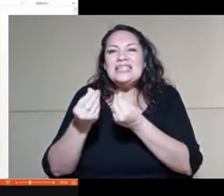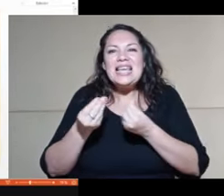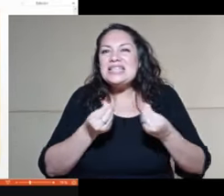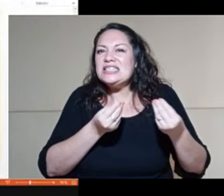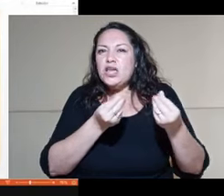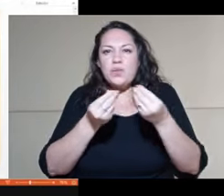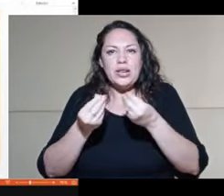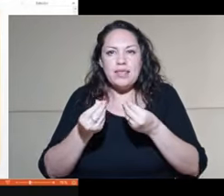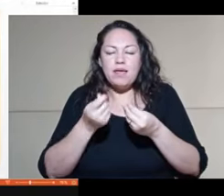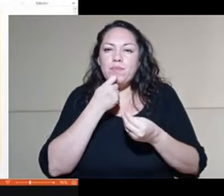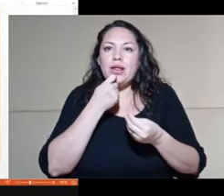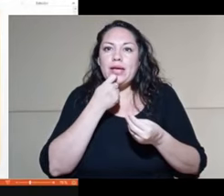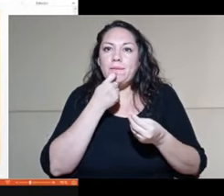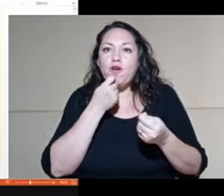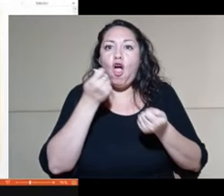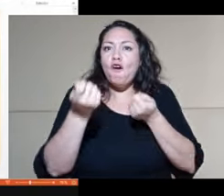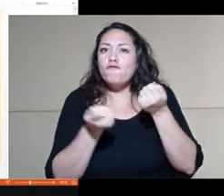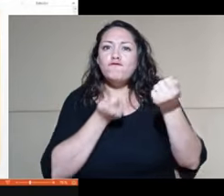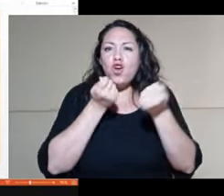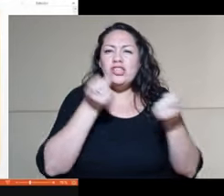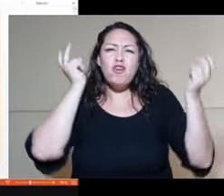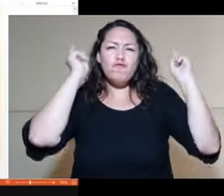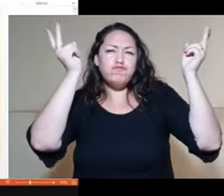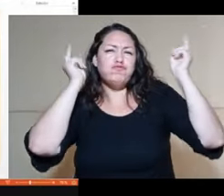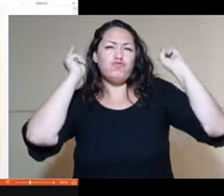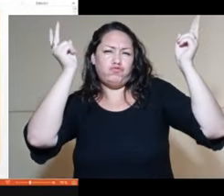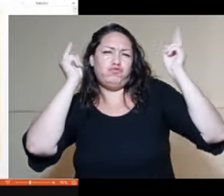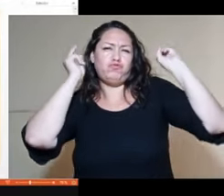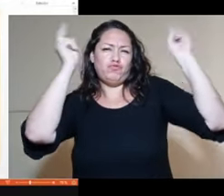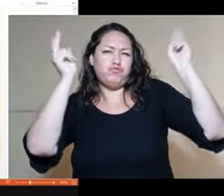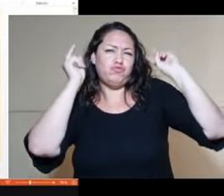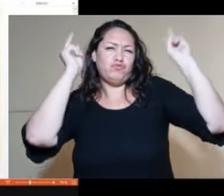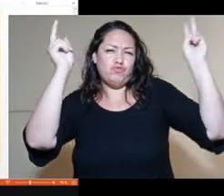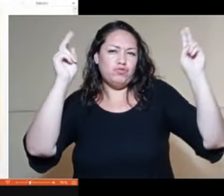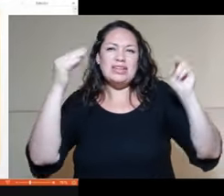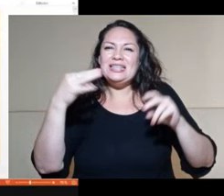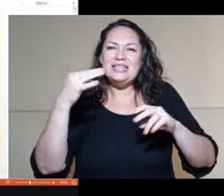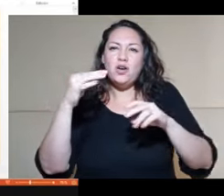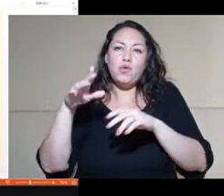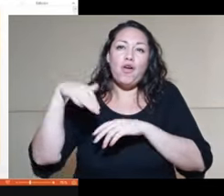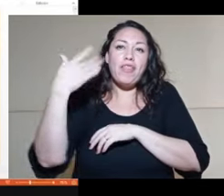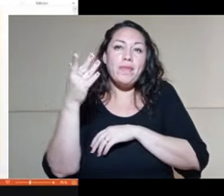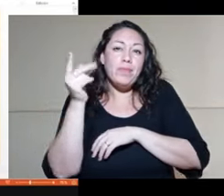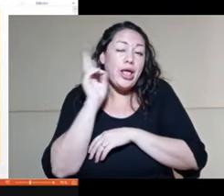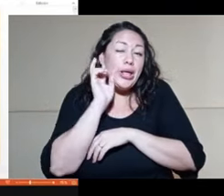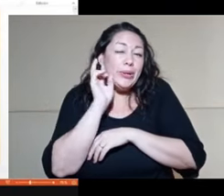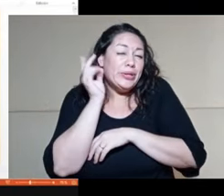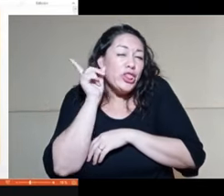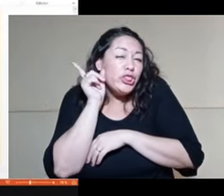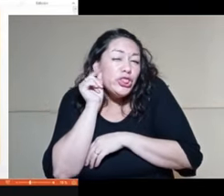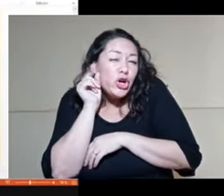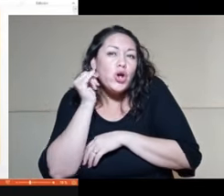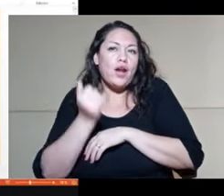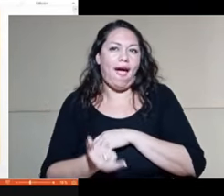De decibeles. Si yo me meto en un boliche con la música todo lo que da, y pongo el oído en el parlante, lo más seguro, además de que me